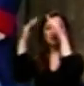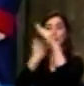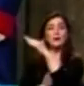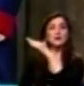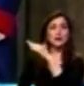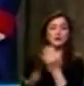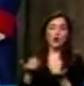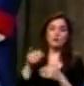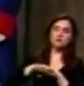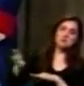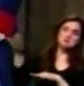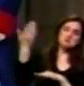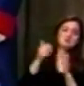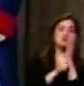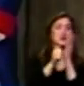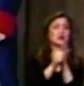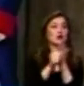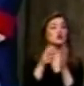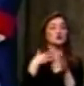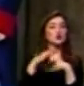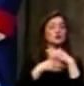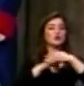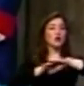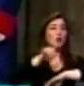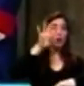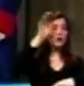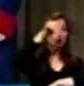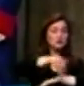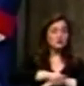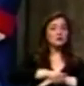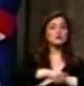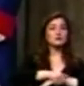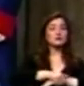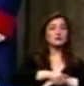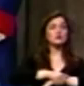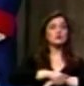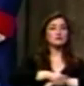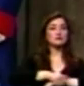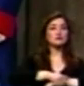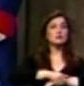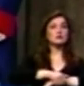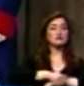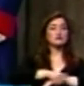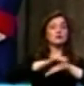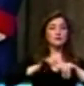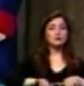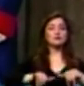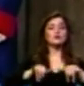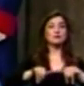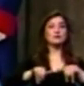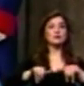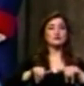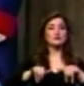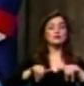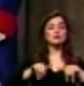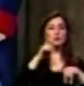del gabinete ampliado para las 16 horas, las 4 de la tarde. Desde esa hora estarán siguiendo